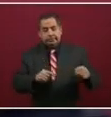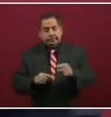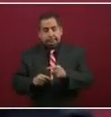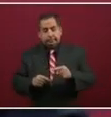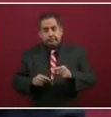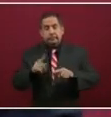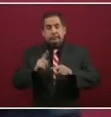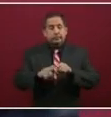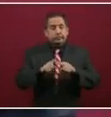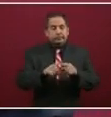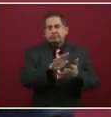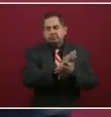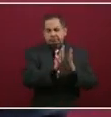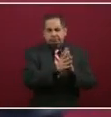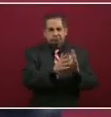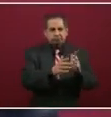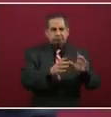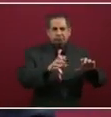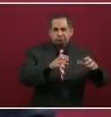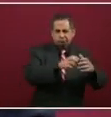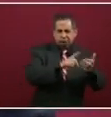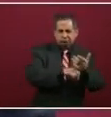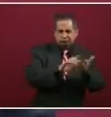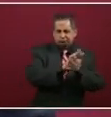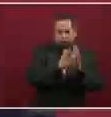eran cometidos por bandas, también